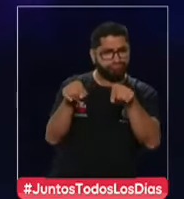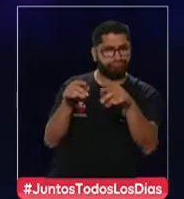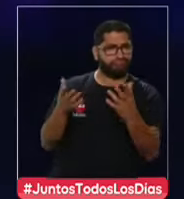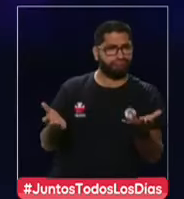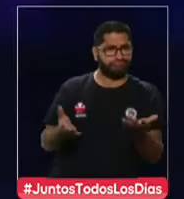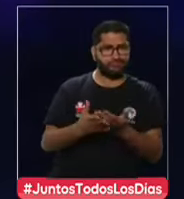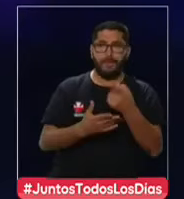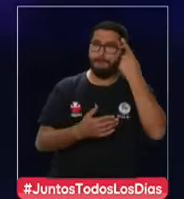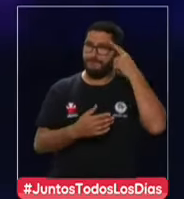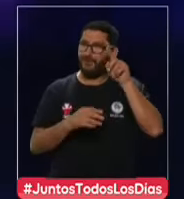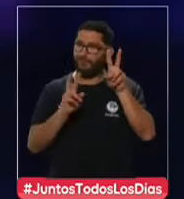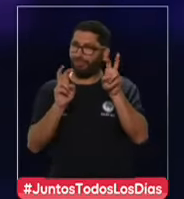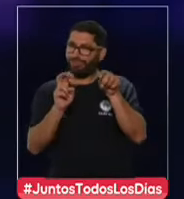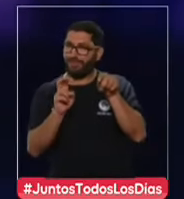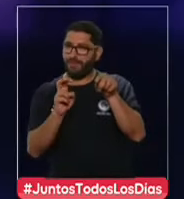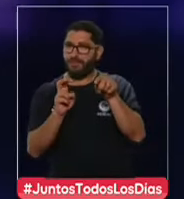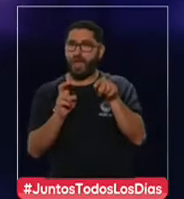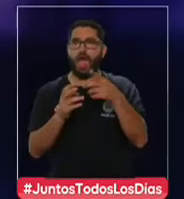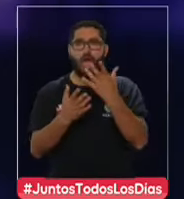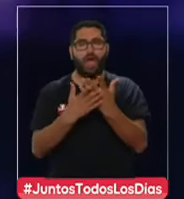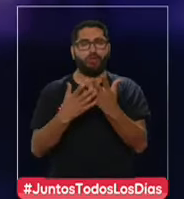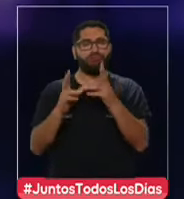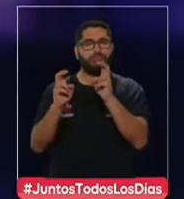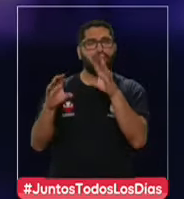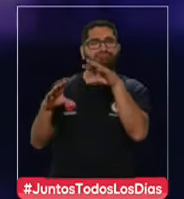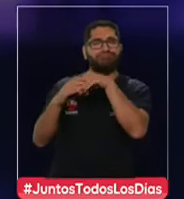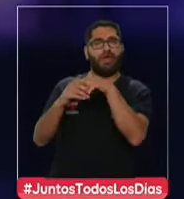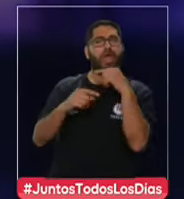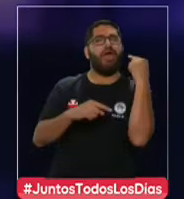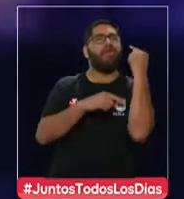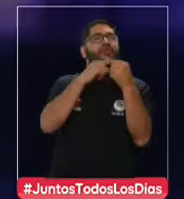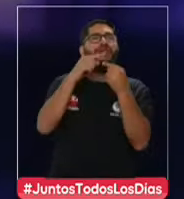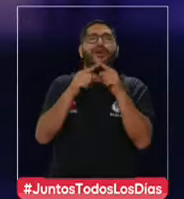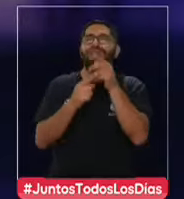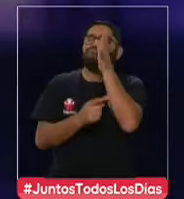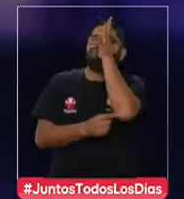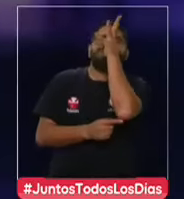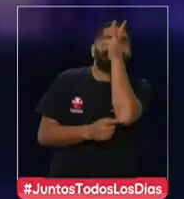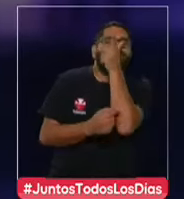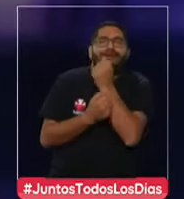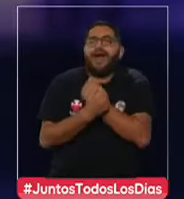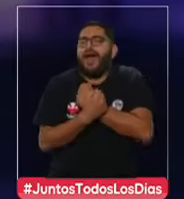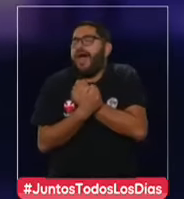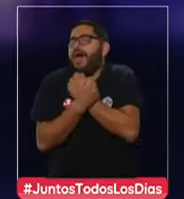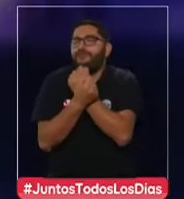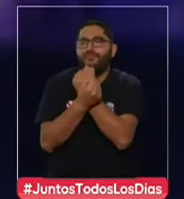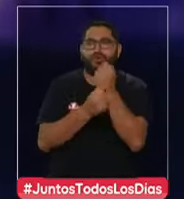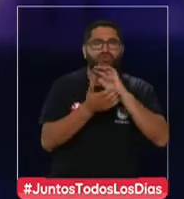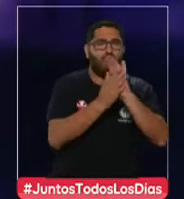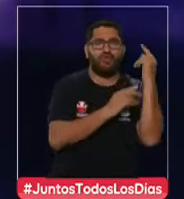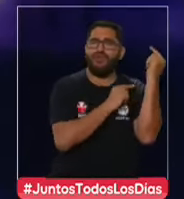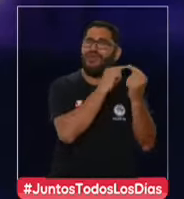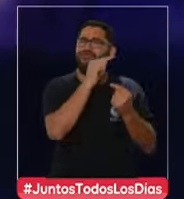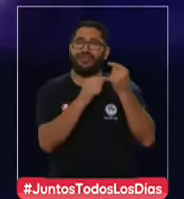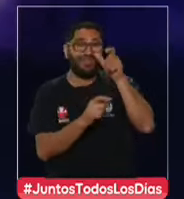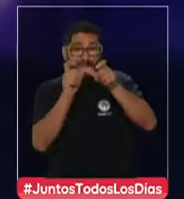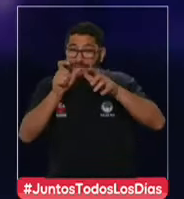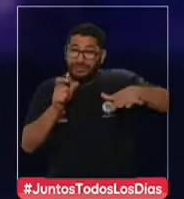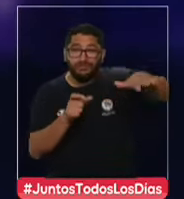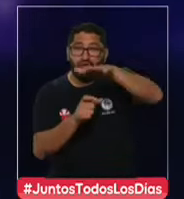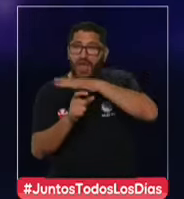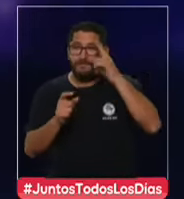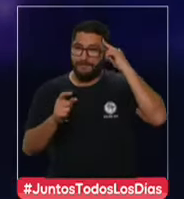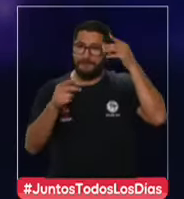tiene más que eso. Es una historia de amor, es una historia de marino, es una historia